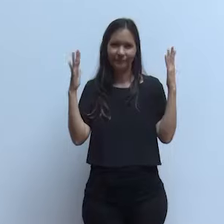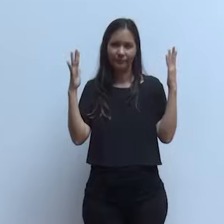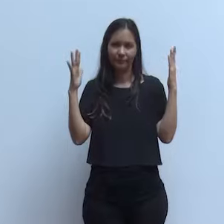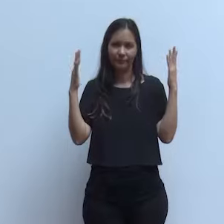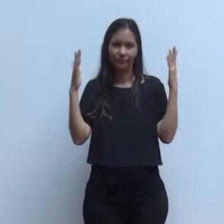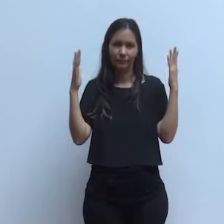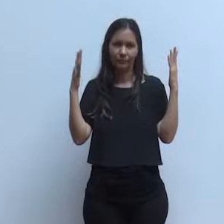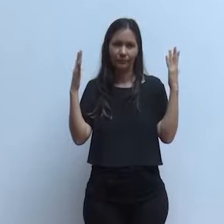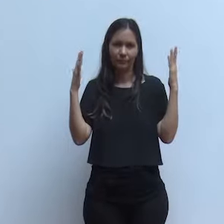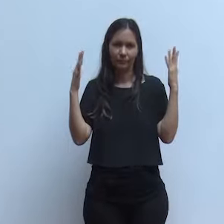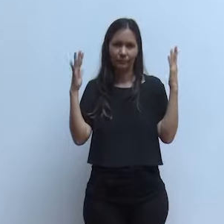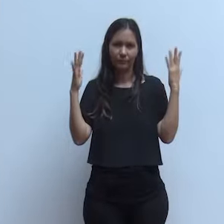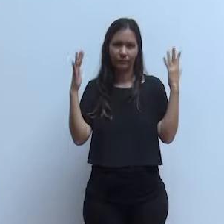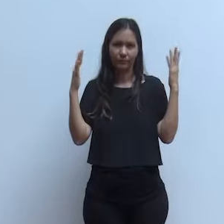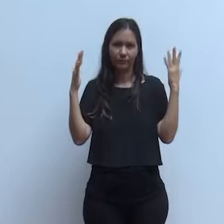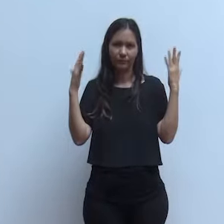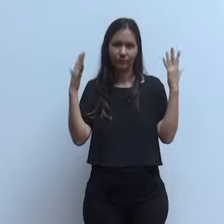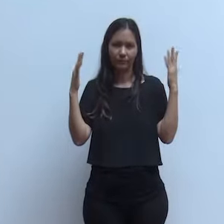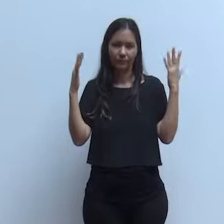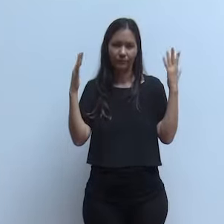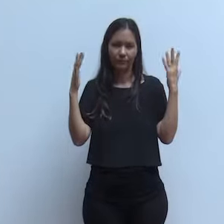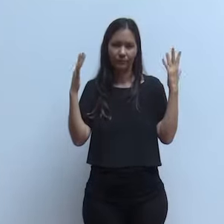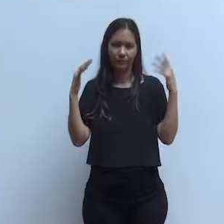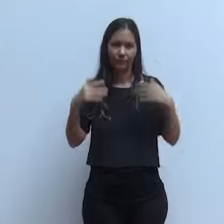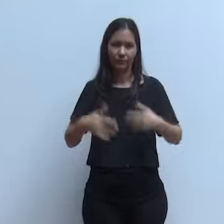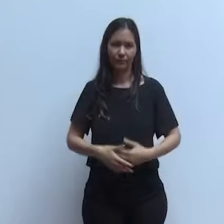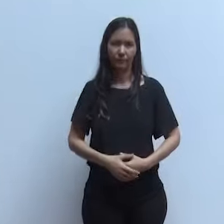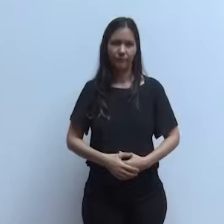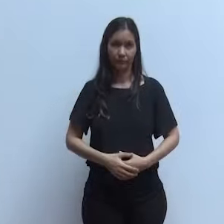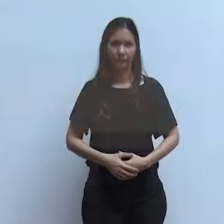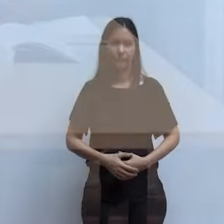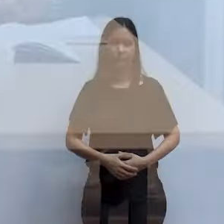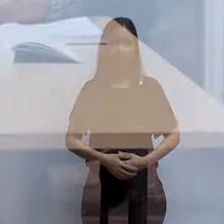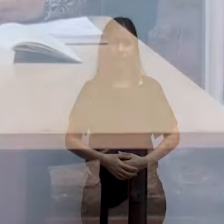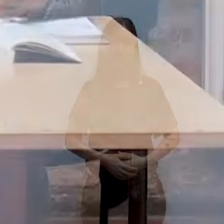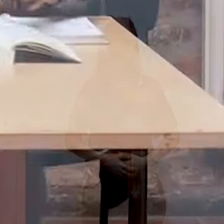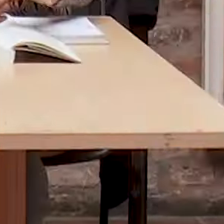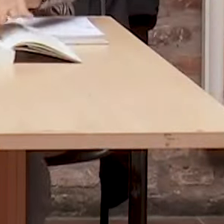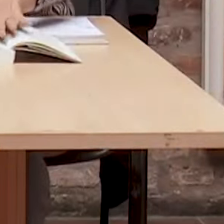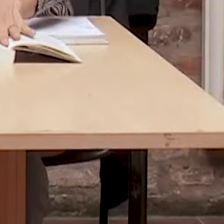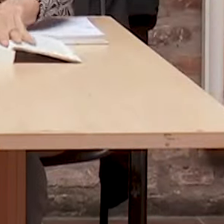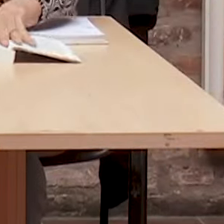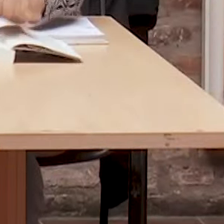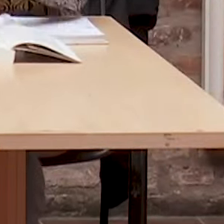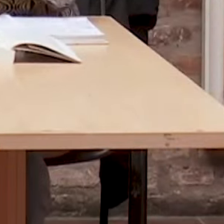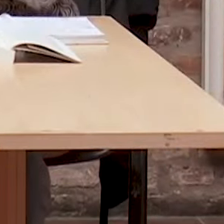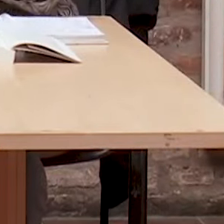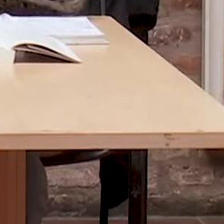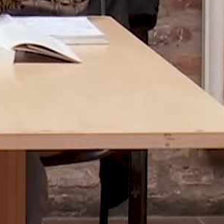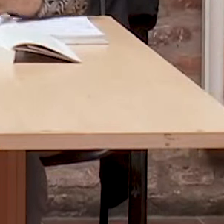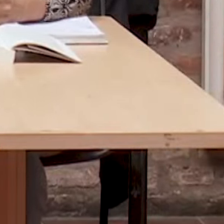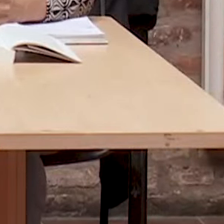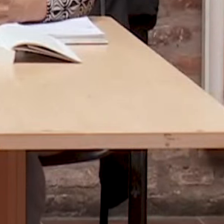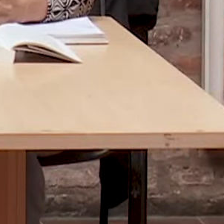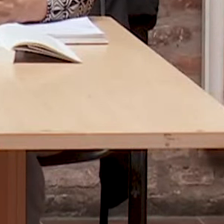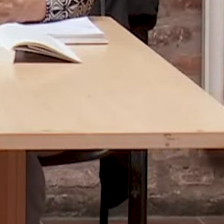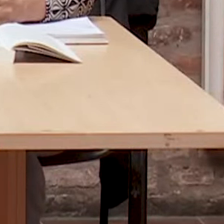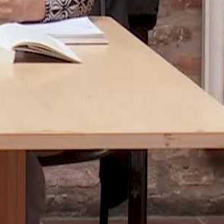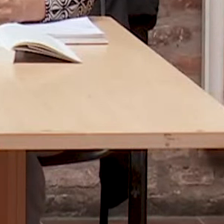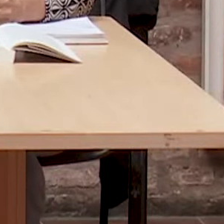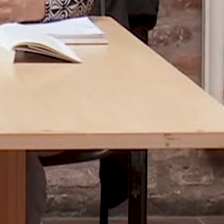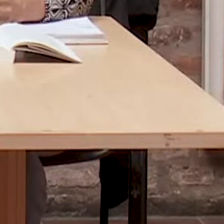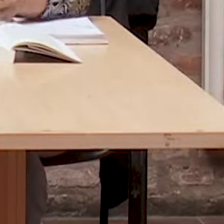bueno bueno Gracias Esteban una aclaración Que quiero hacer también a partir de lo que de la